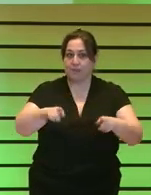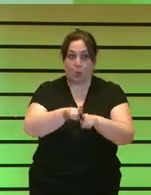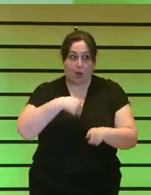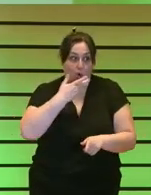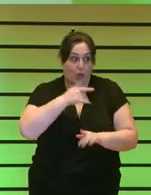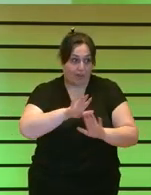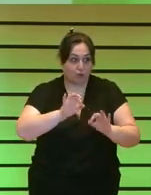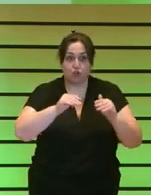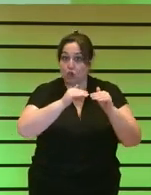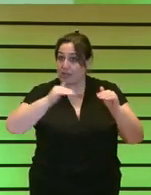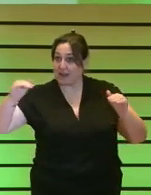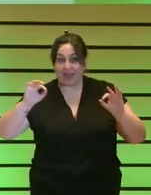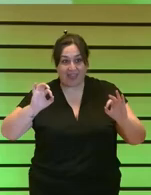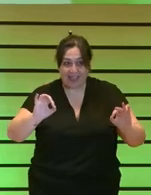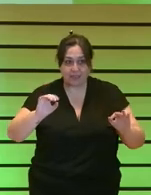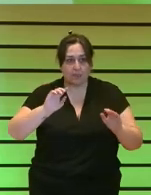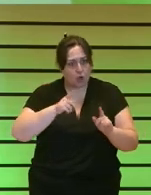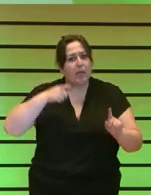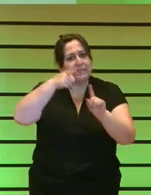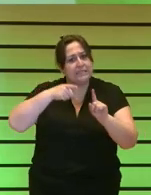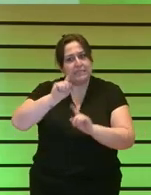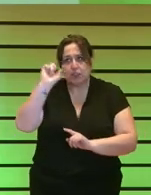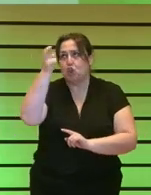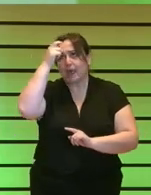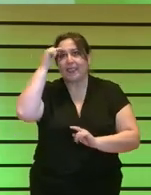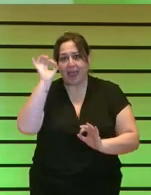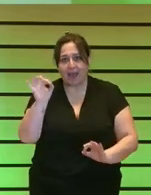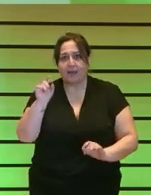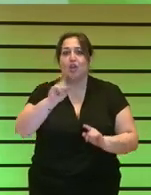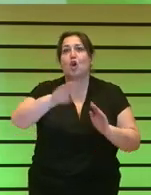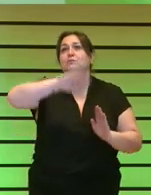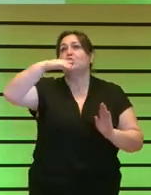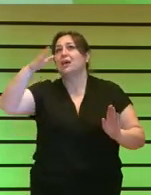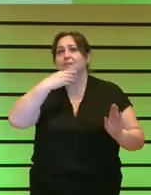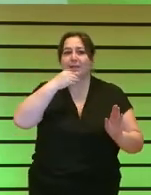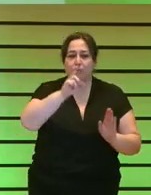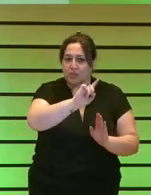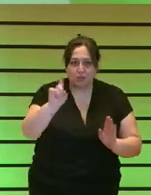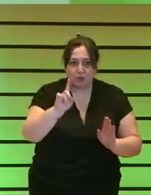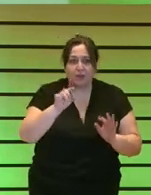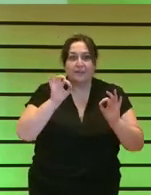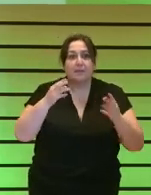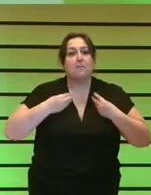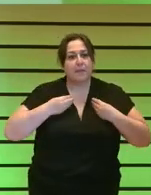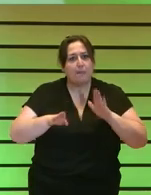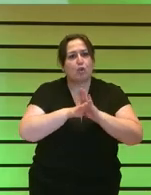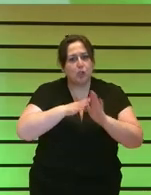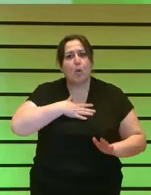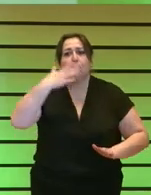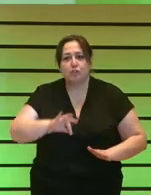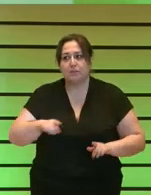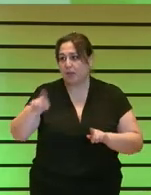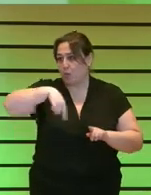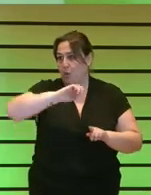de esto la sostenibilidad va de esto yo insisto mucho en esa idea Eh no va de nuestras montañas maravillosas vale esto de que la vida siga siendo posible tal como la conocemos